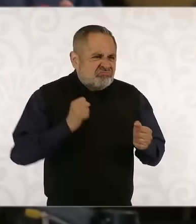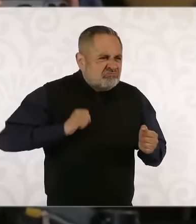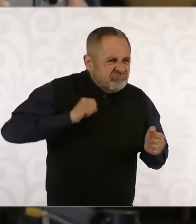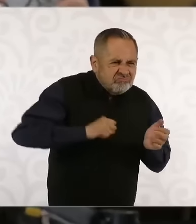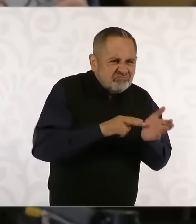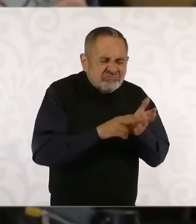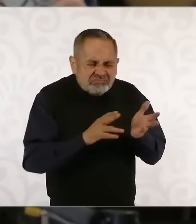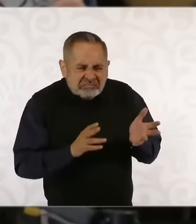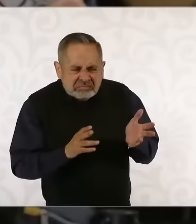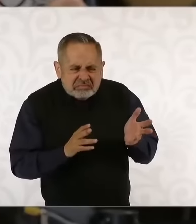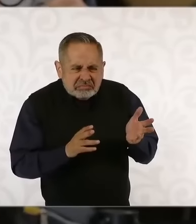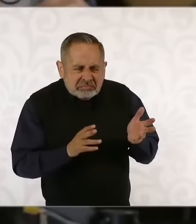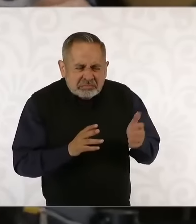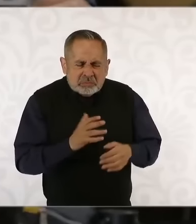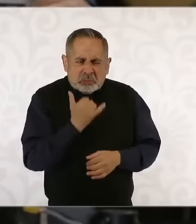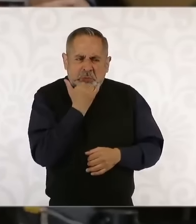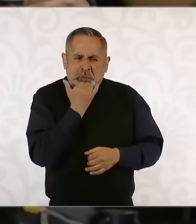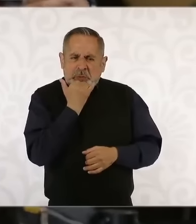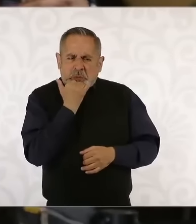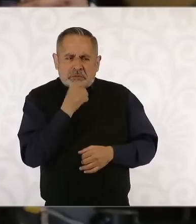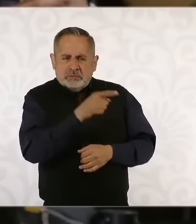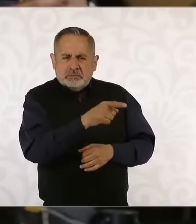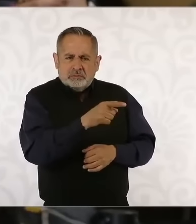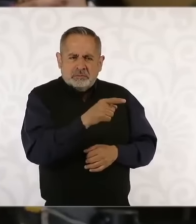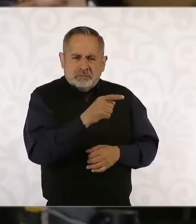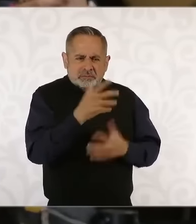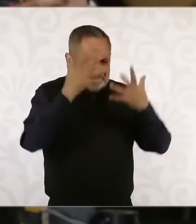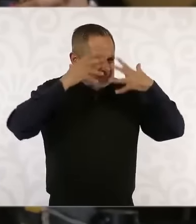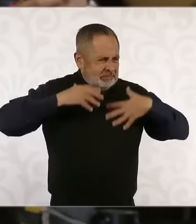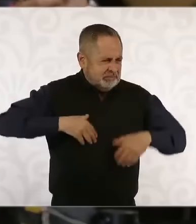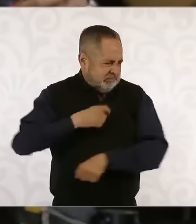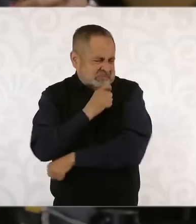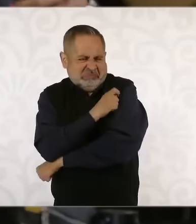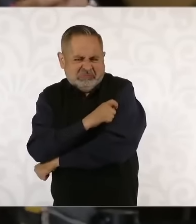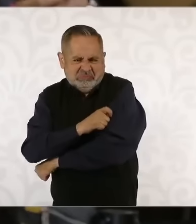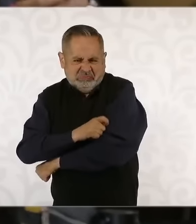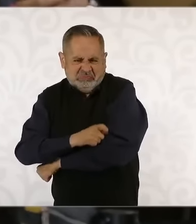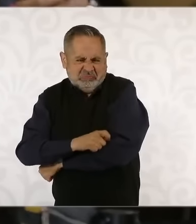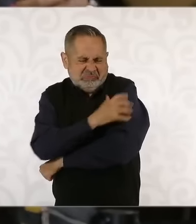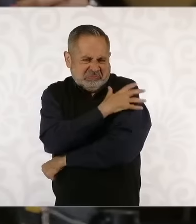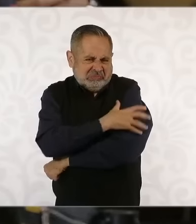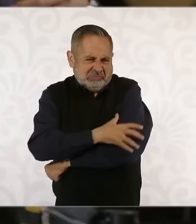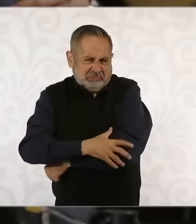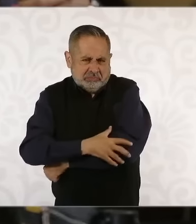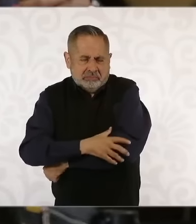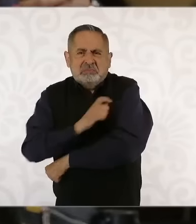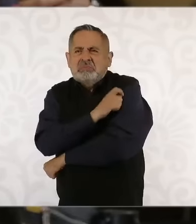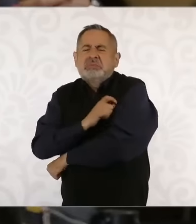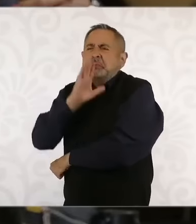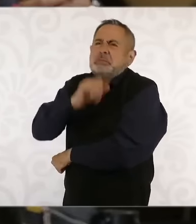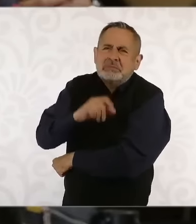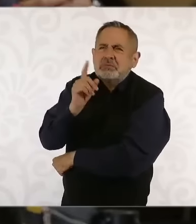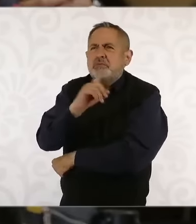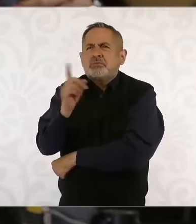ellos con ese tipo de tatuajes, no que los tatuajes en sí sean